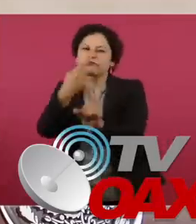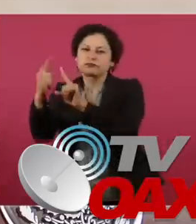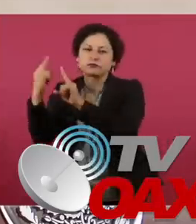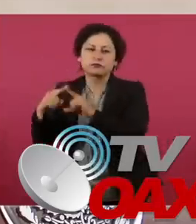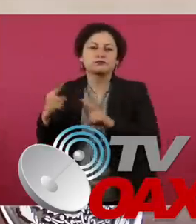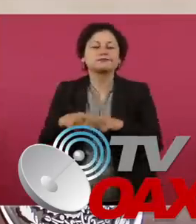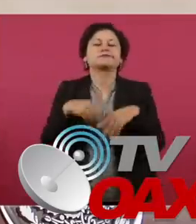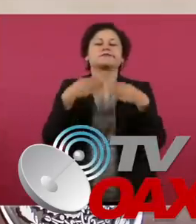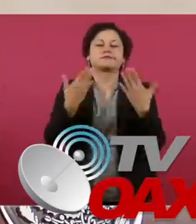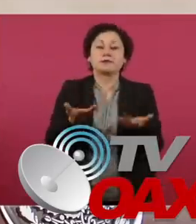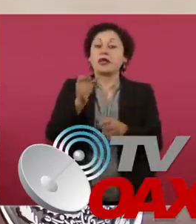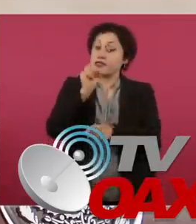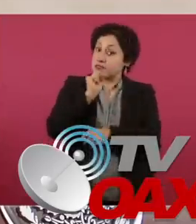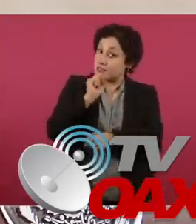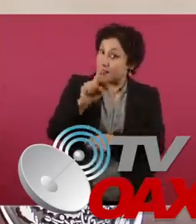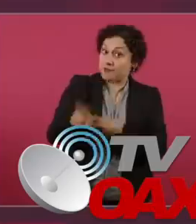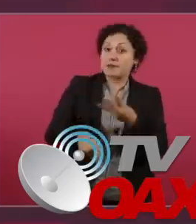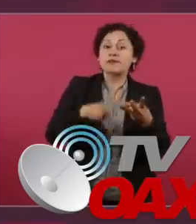inglesa y